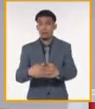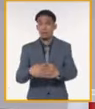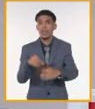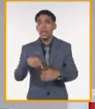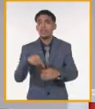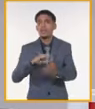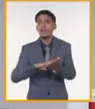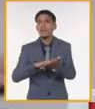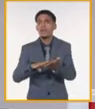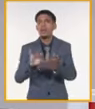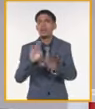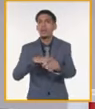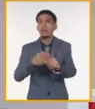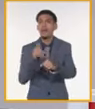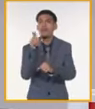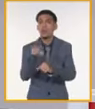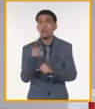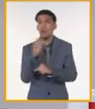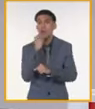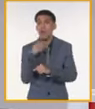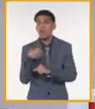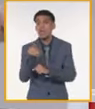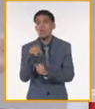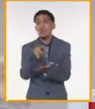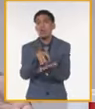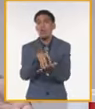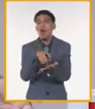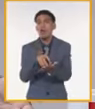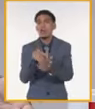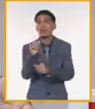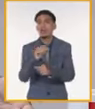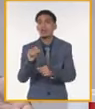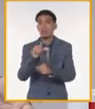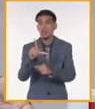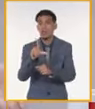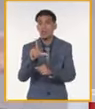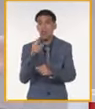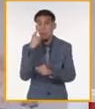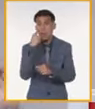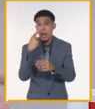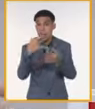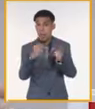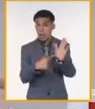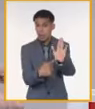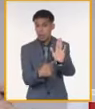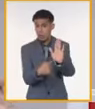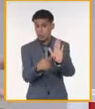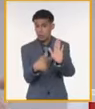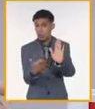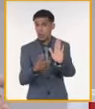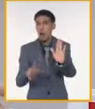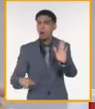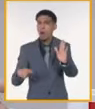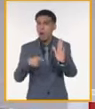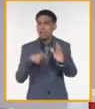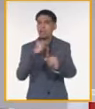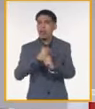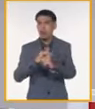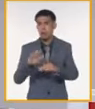reintegrable usted puede ir a la seguridad social y decir mira esto es la nómina que esto es lo que yo le esta trabajadora mía que está